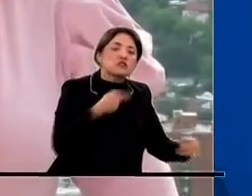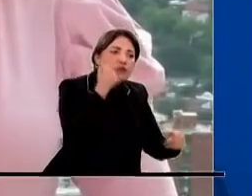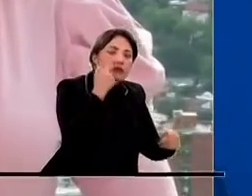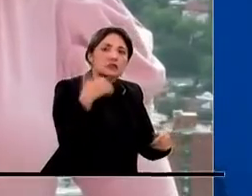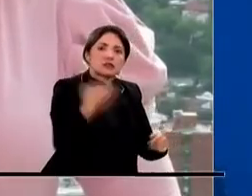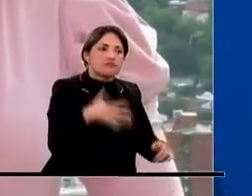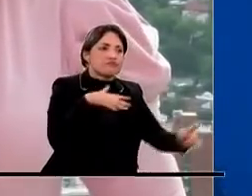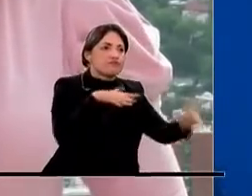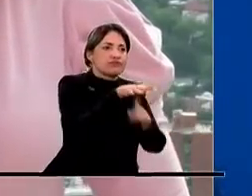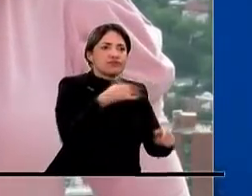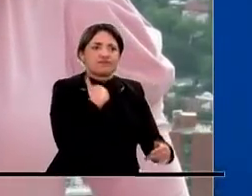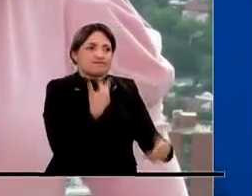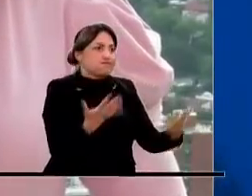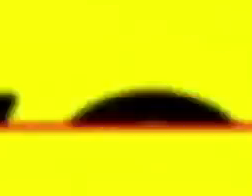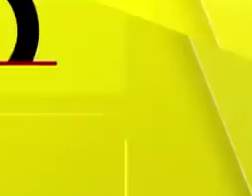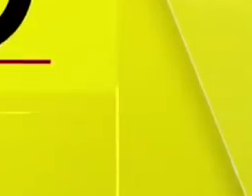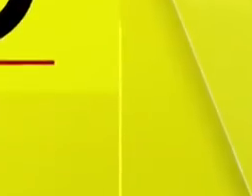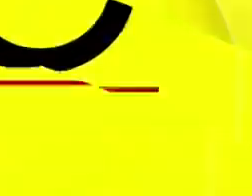panorama de contagios en niños?